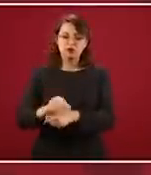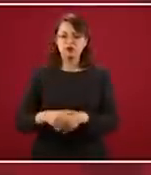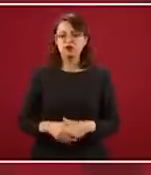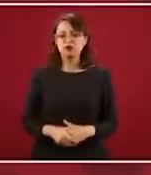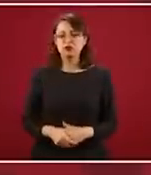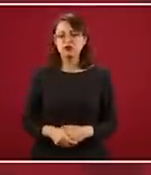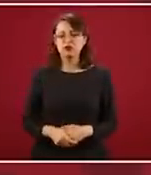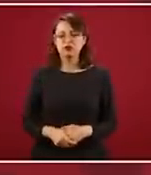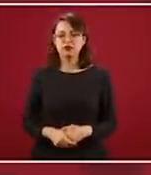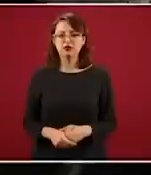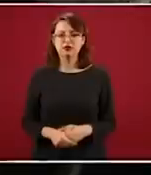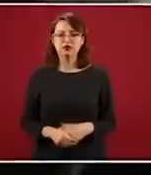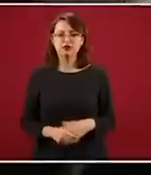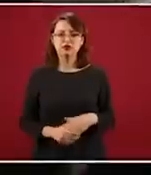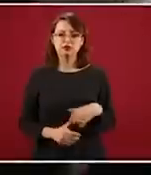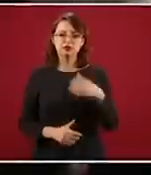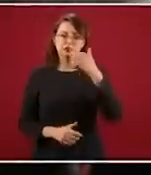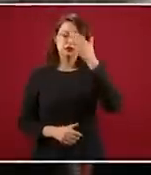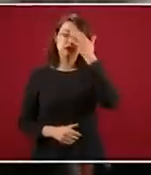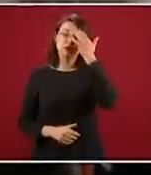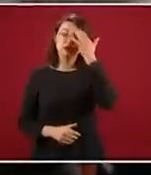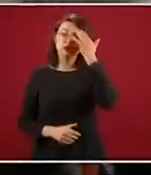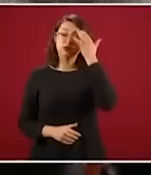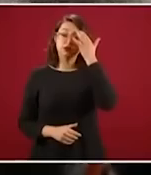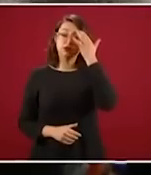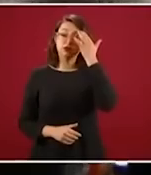Tenemos que